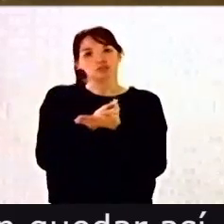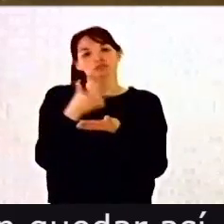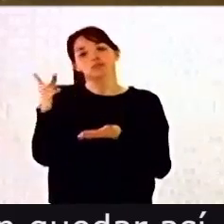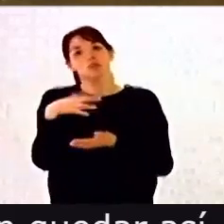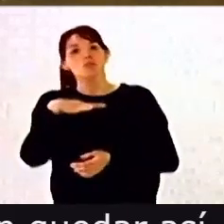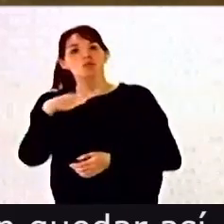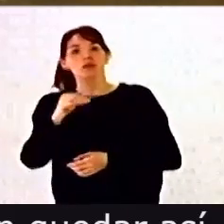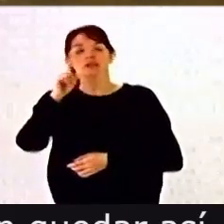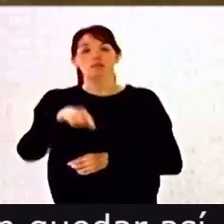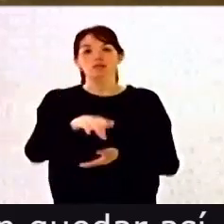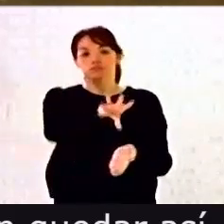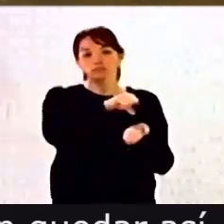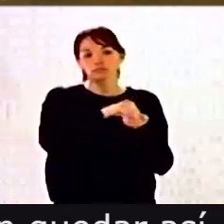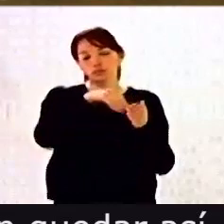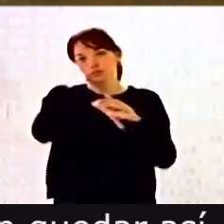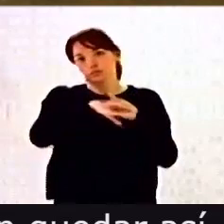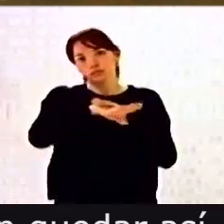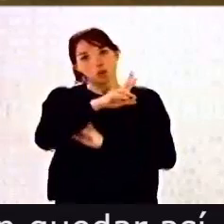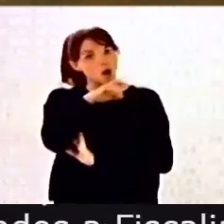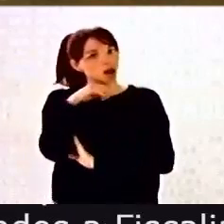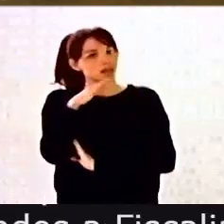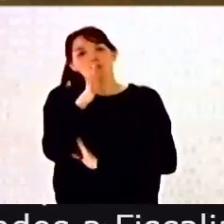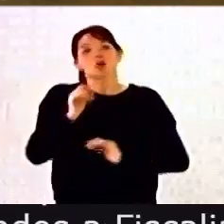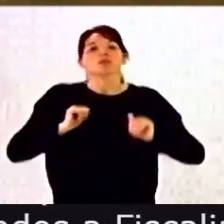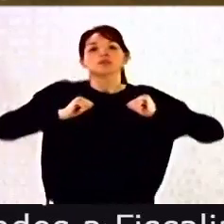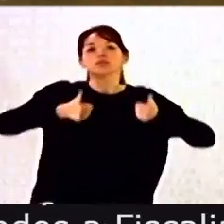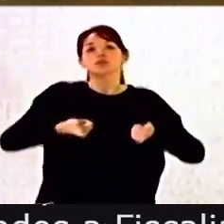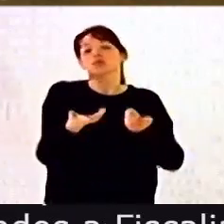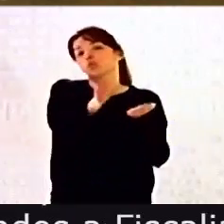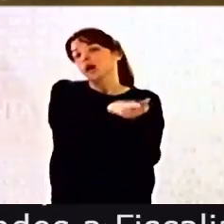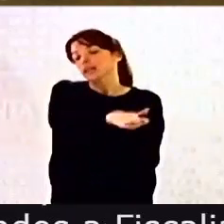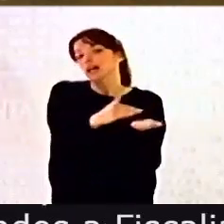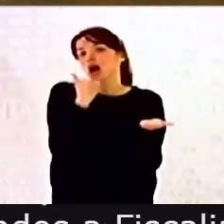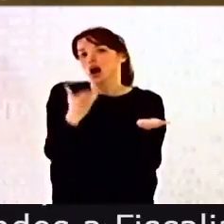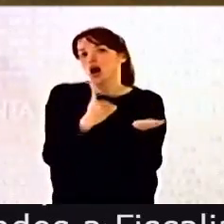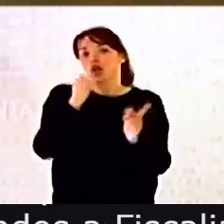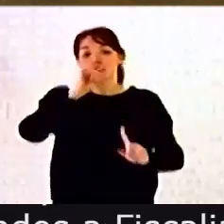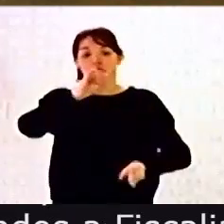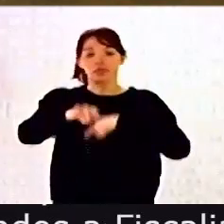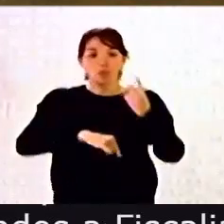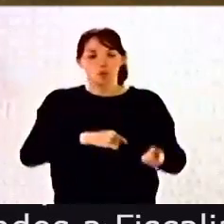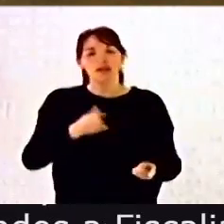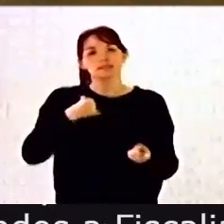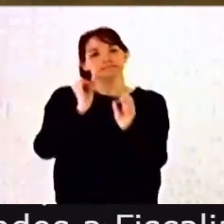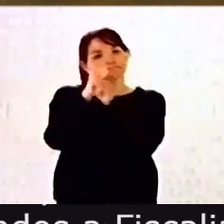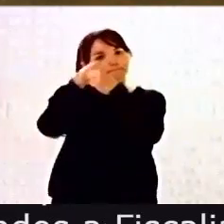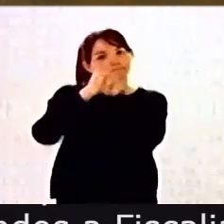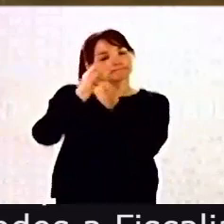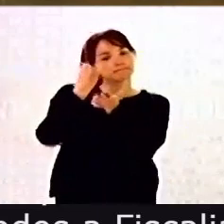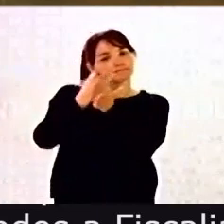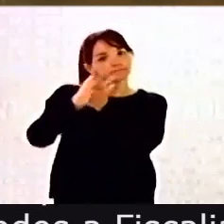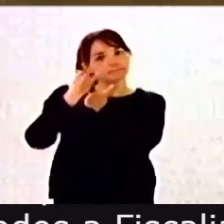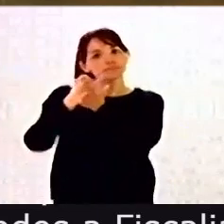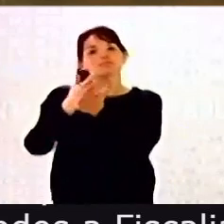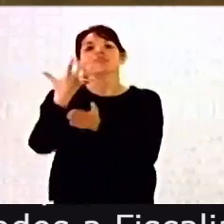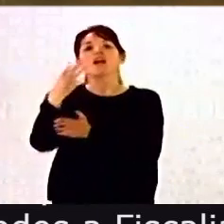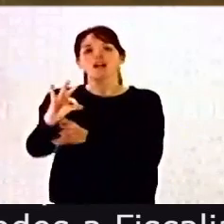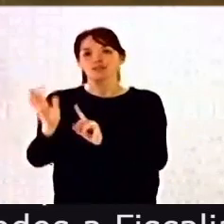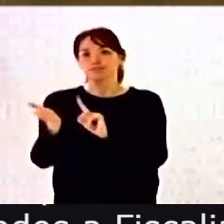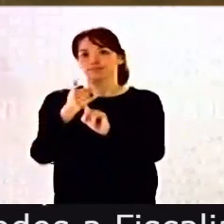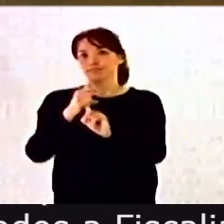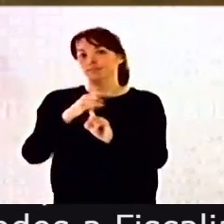datos acumulados, pues porque primero se hubiese producido el fallecimiento y después hubiésemos analizado la causa del fallecimiento,